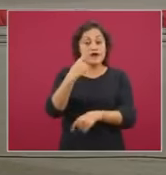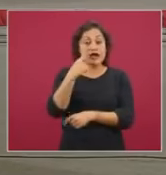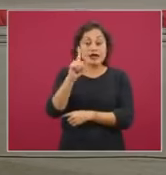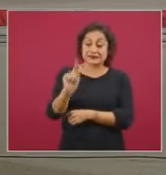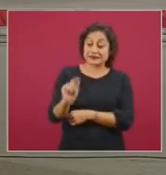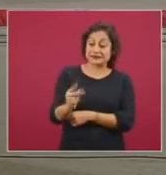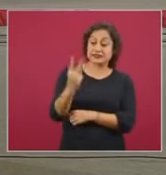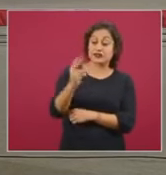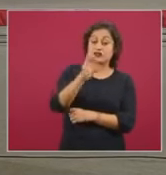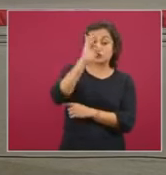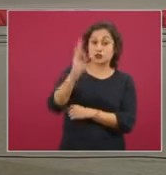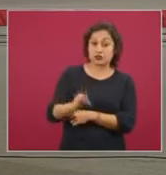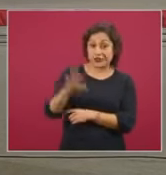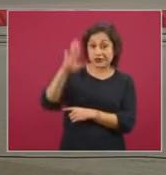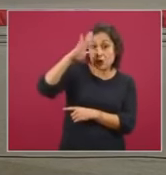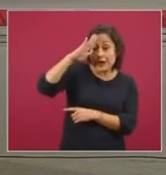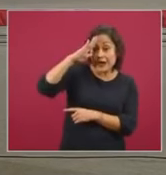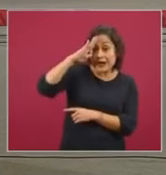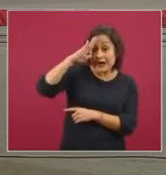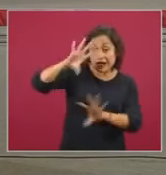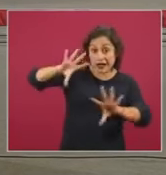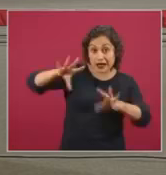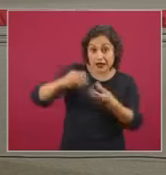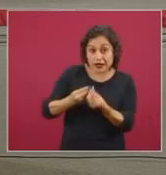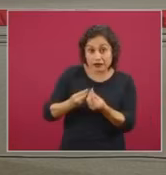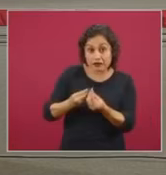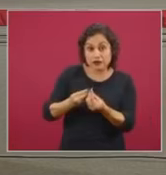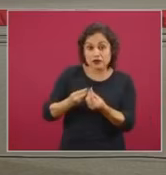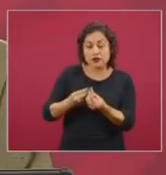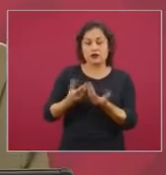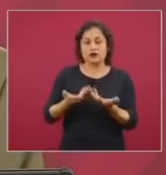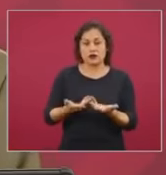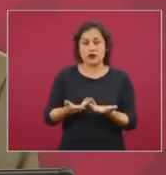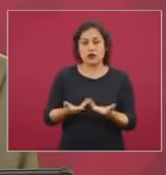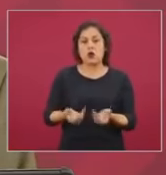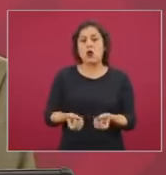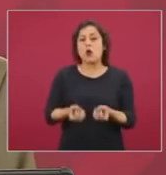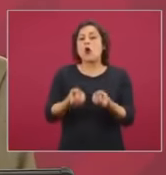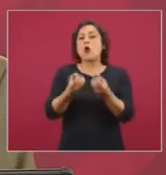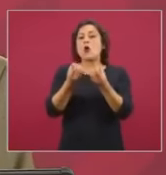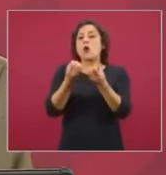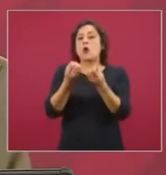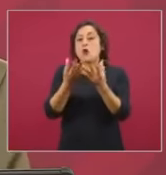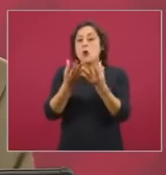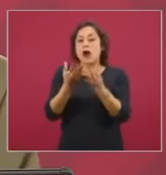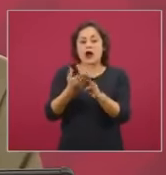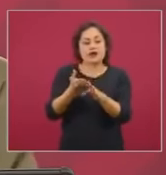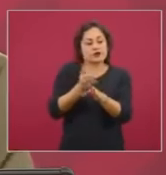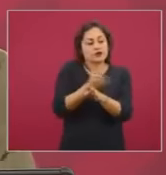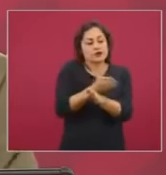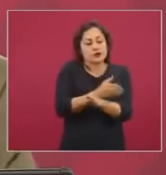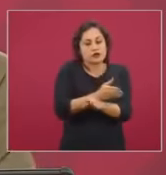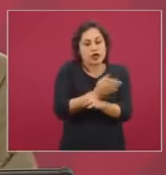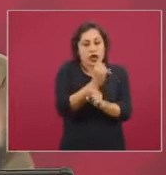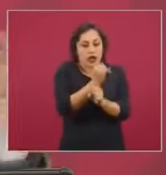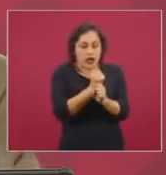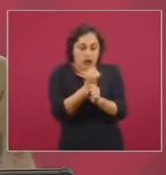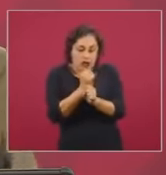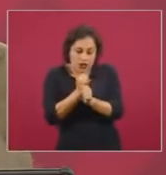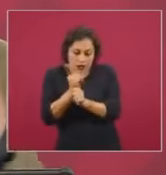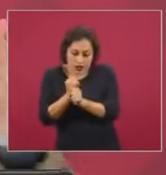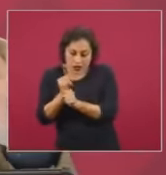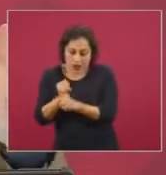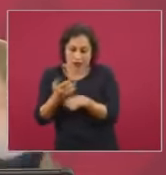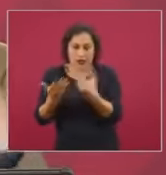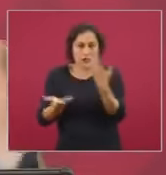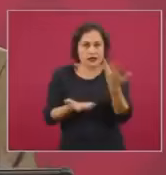total del exceso. ¿Qué proporción, de manera preliminar y con este análisis de las primeras